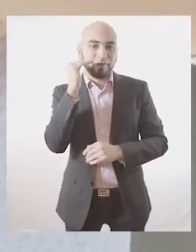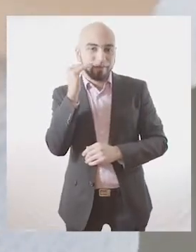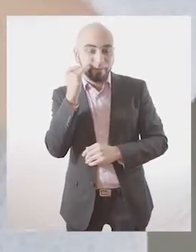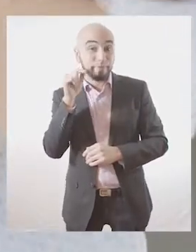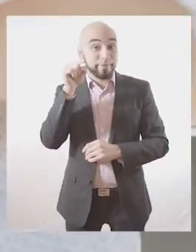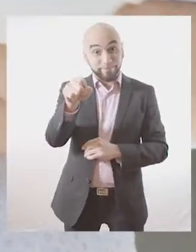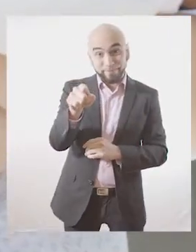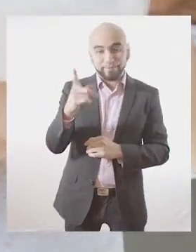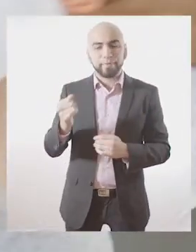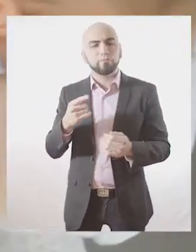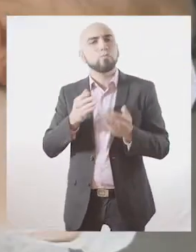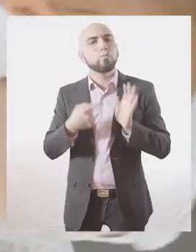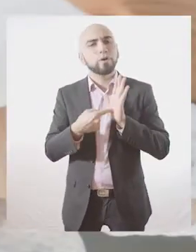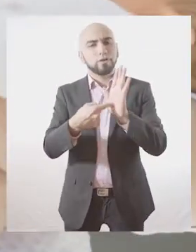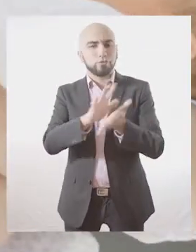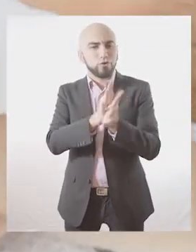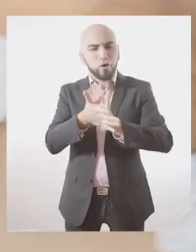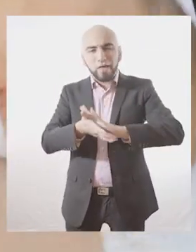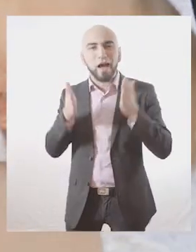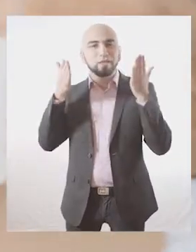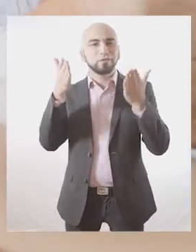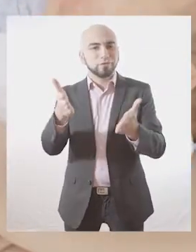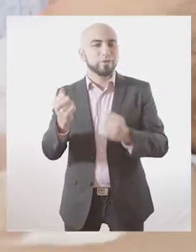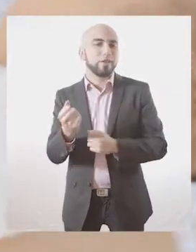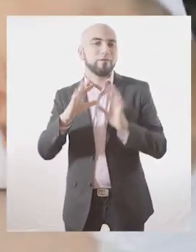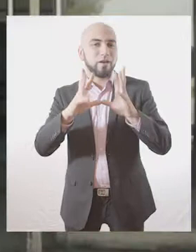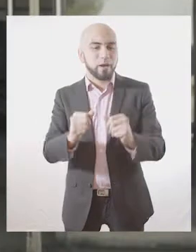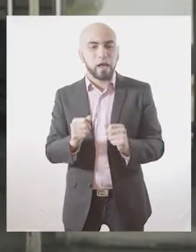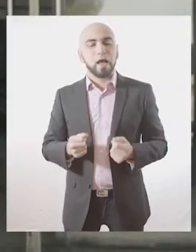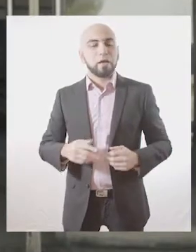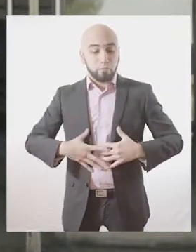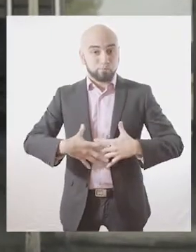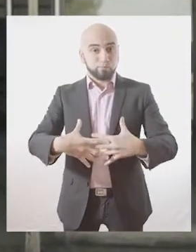Esta ruta muestra todas las atenciones que recibe una familia que espera